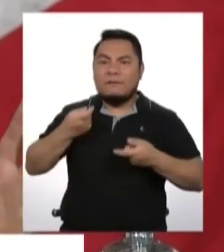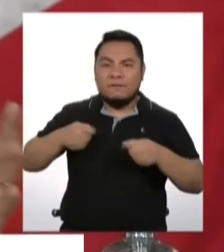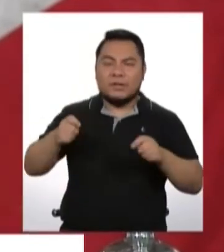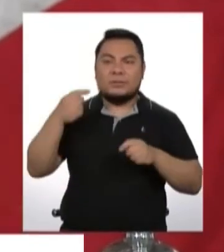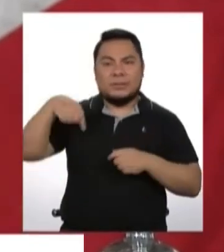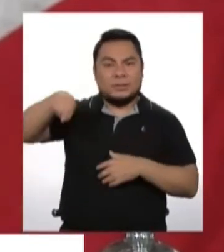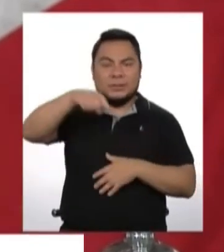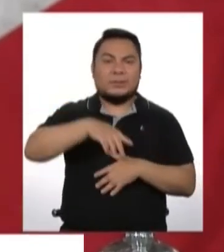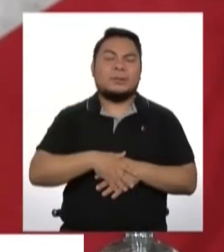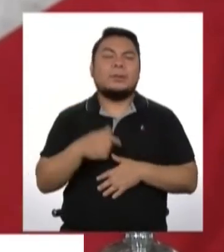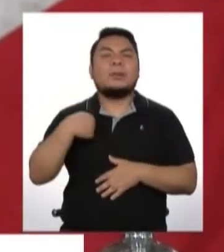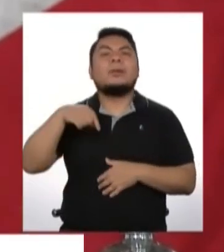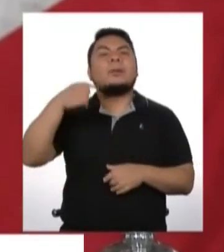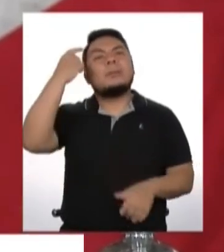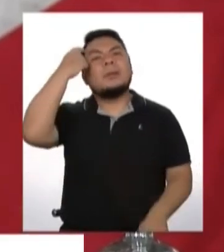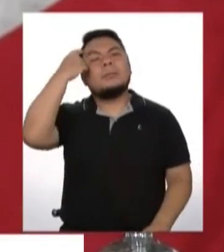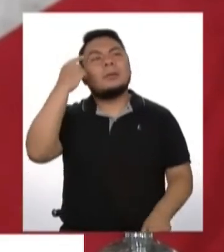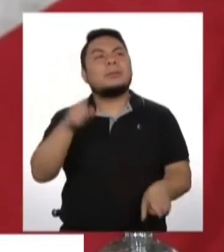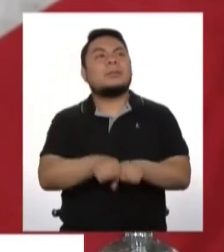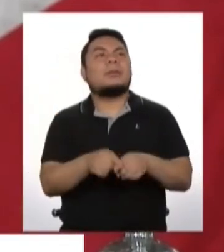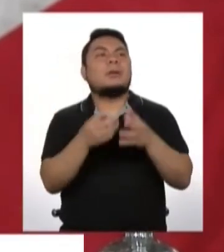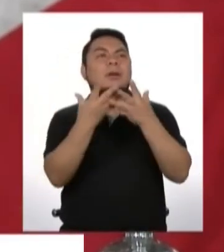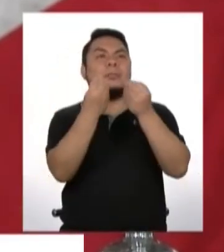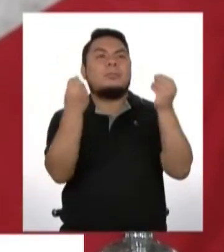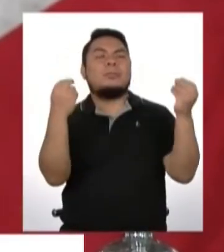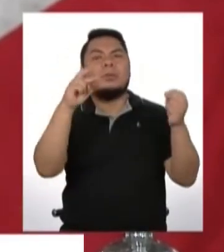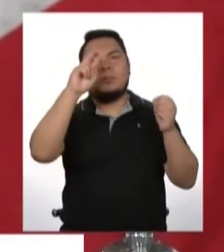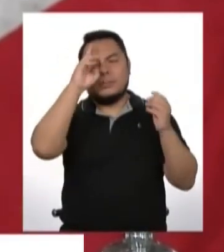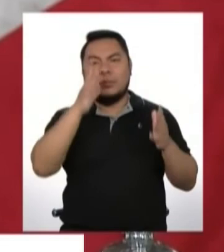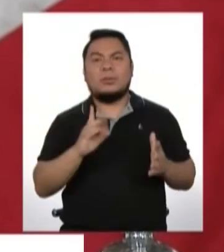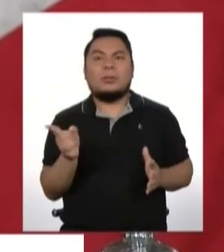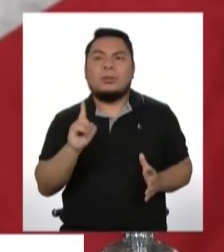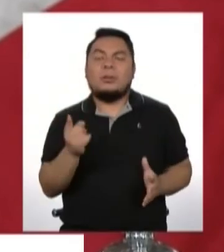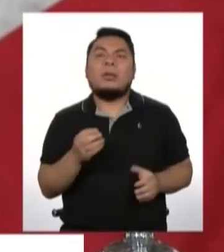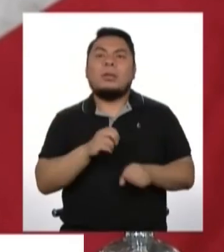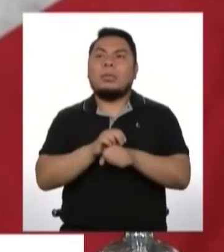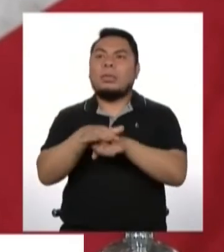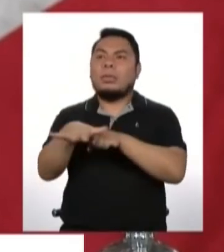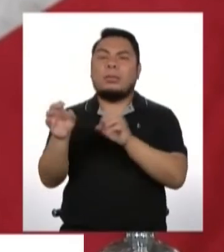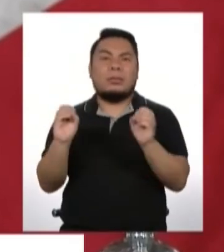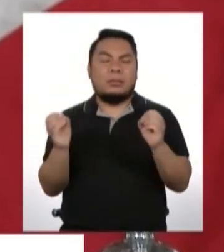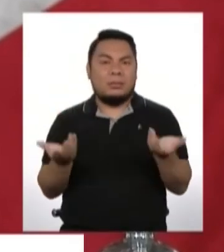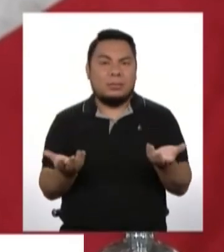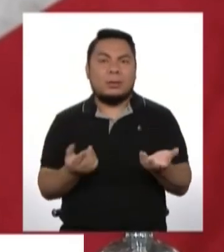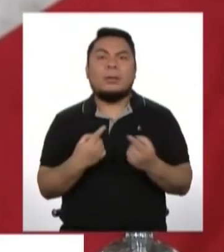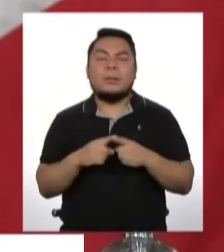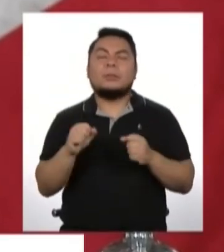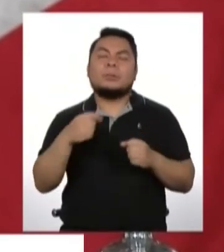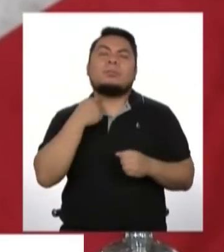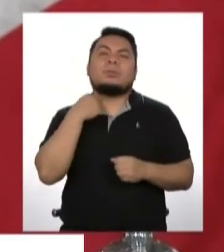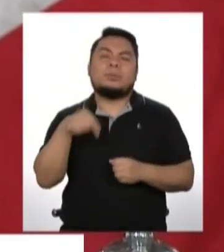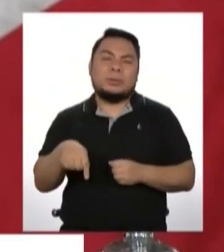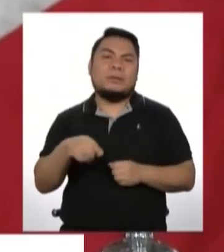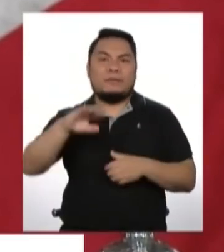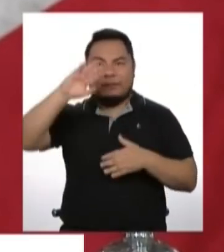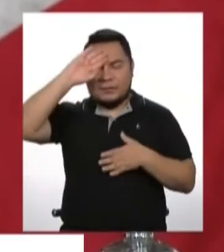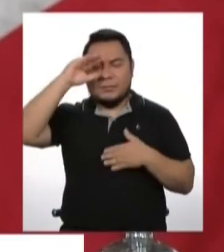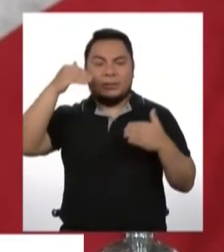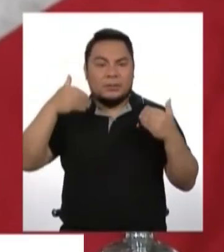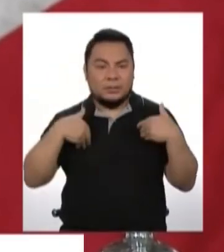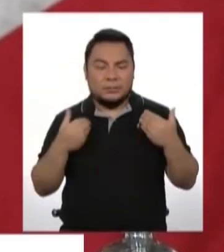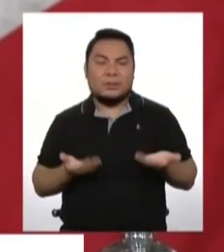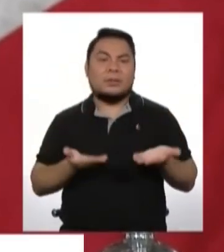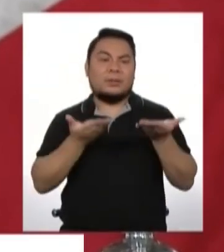ellos, tenemos que pensar en los millones de peruanos que no son contagiados por el virus, pero que se afectan de la enfermedad. Y tenemos